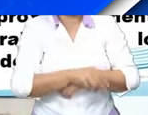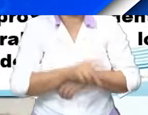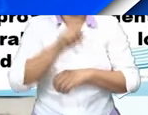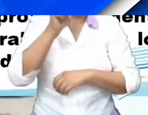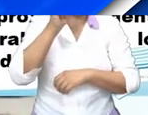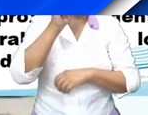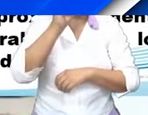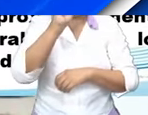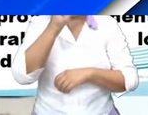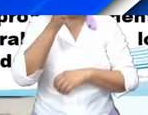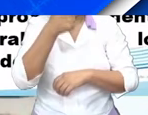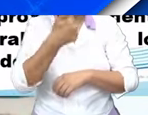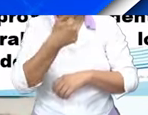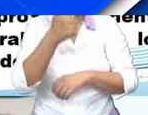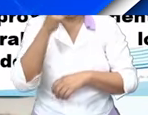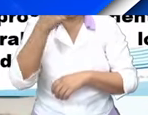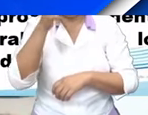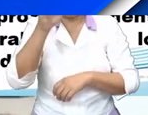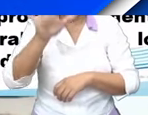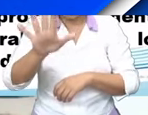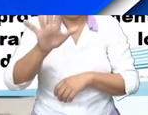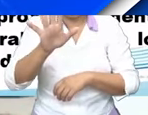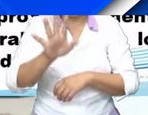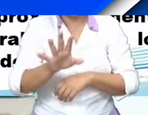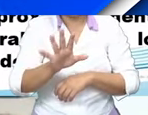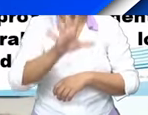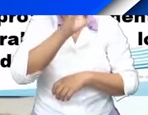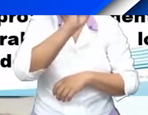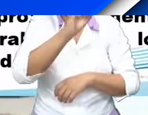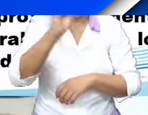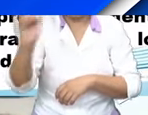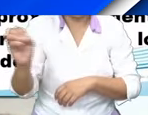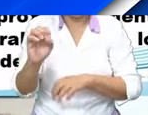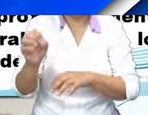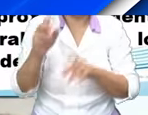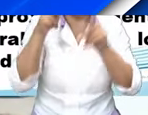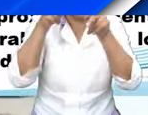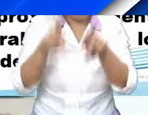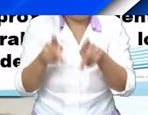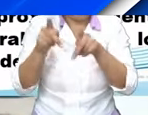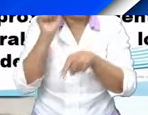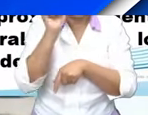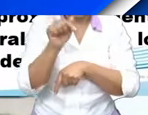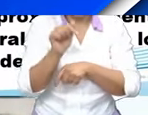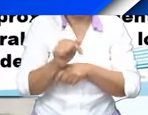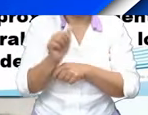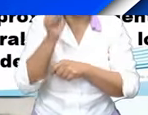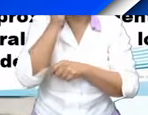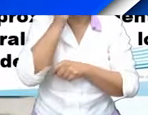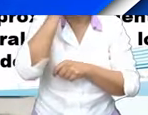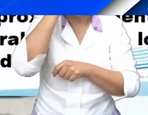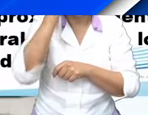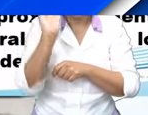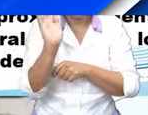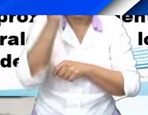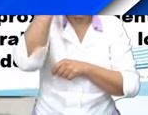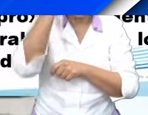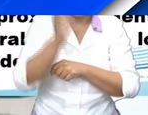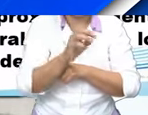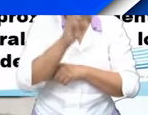el 75% de 561 personas son adultos